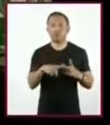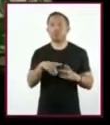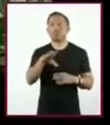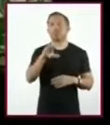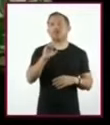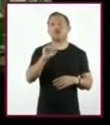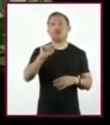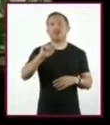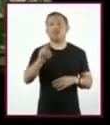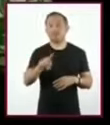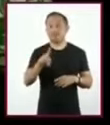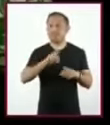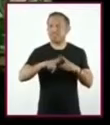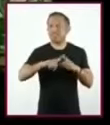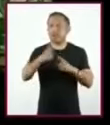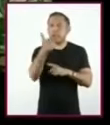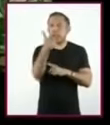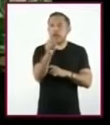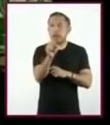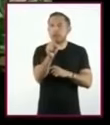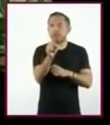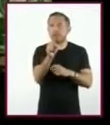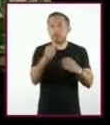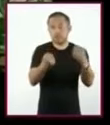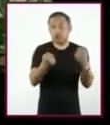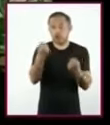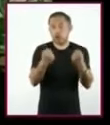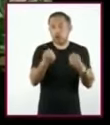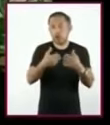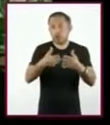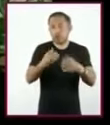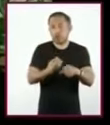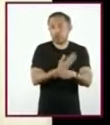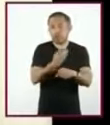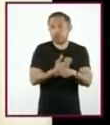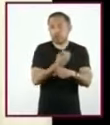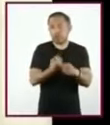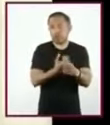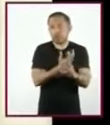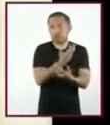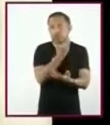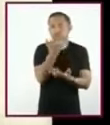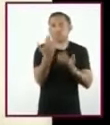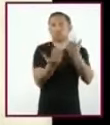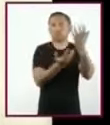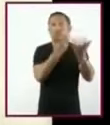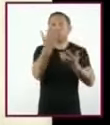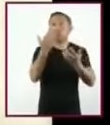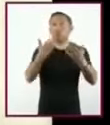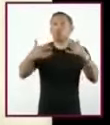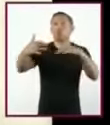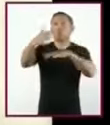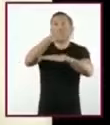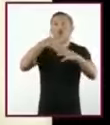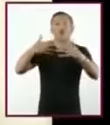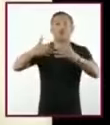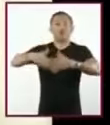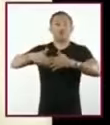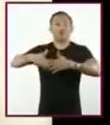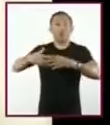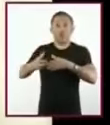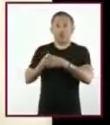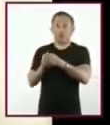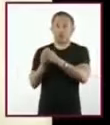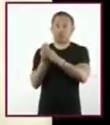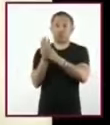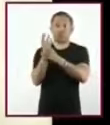y todos esos gases contaminantes que vienen de los vehículos y de las industrias, digamos así, ¿no? Eso por un lado. También